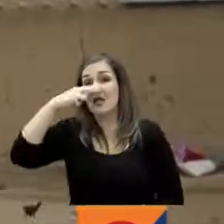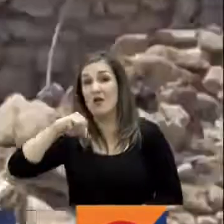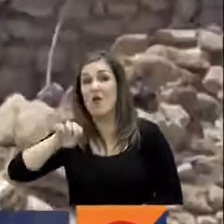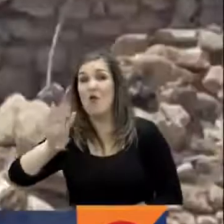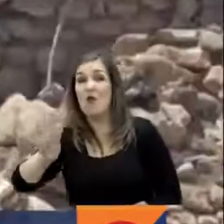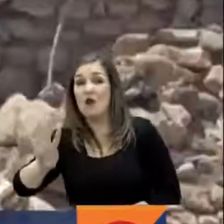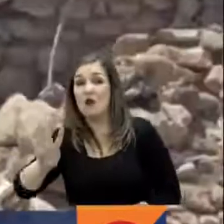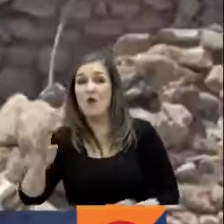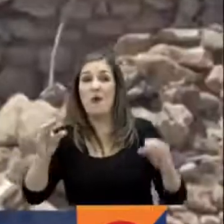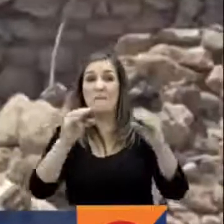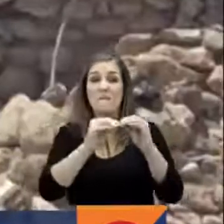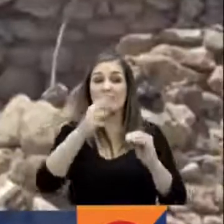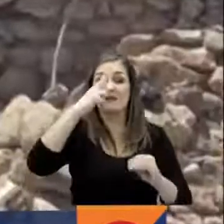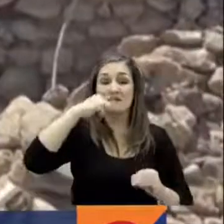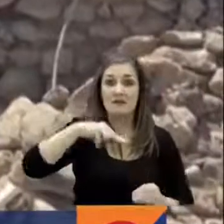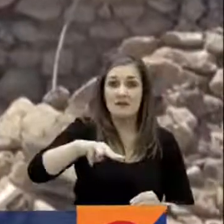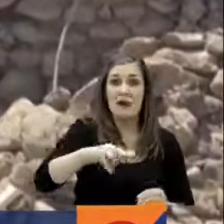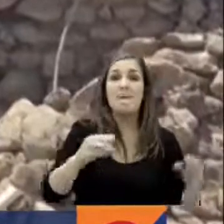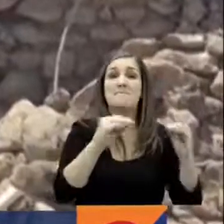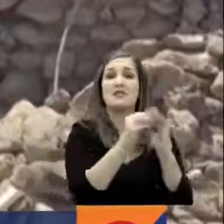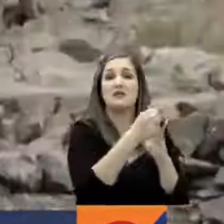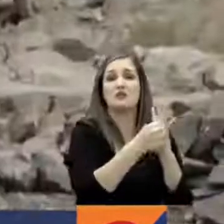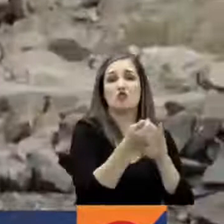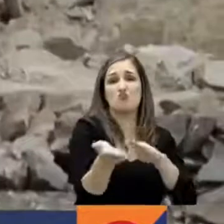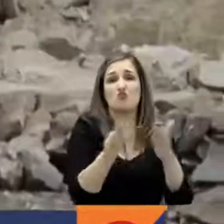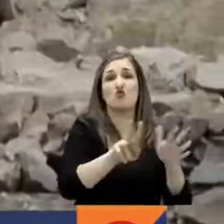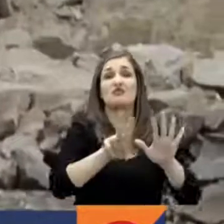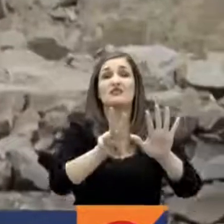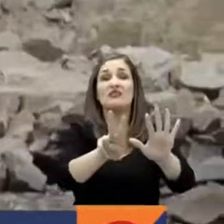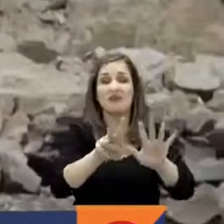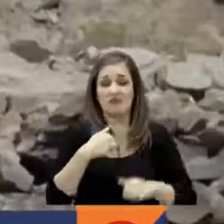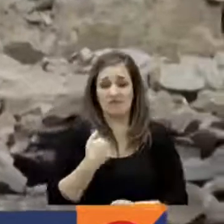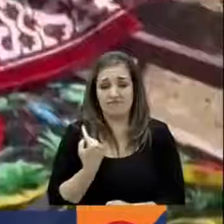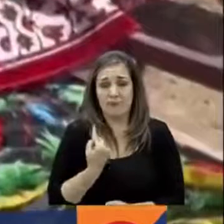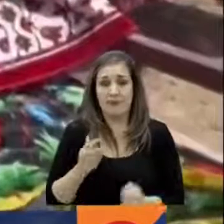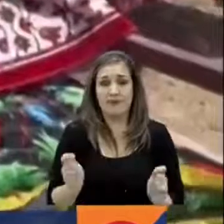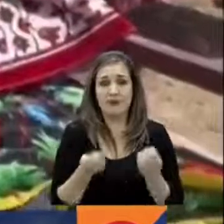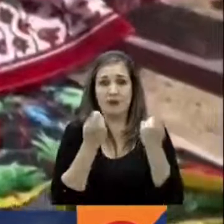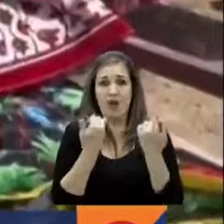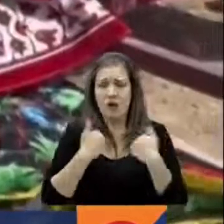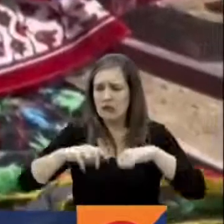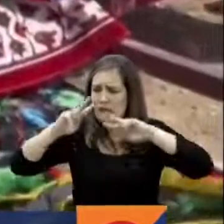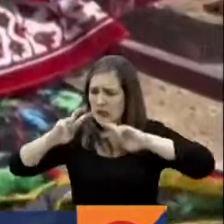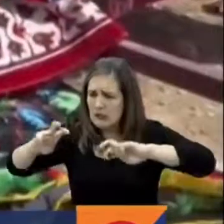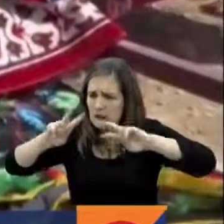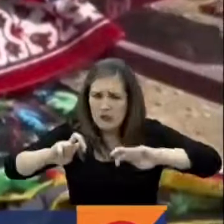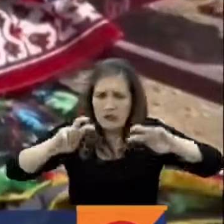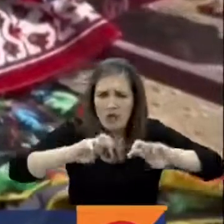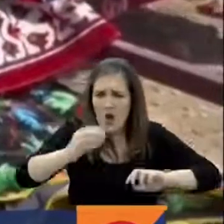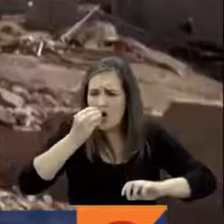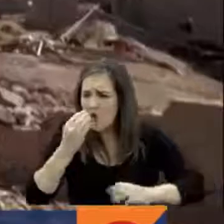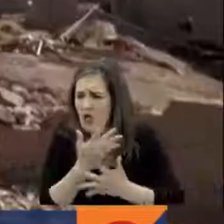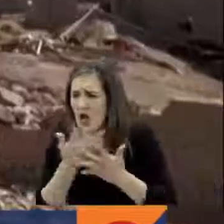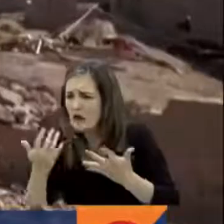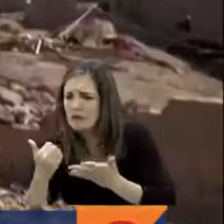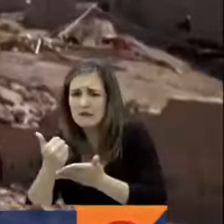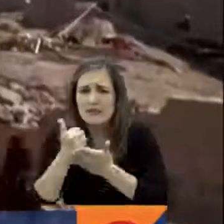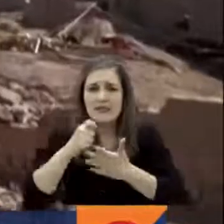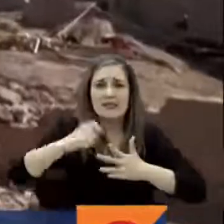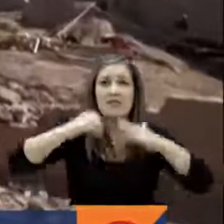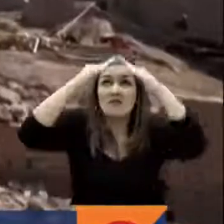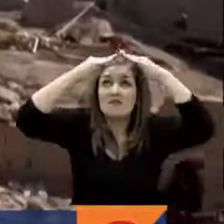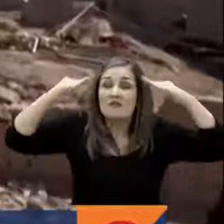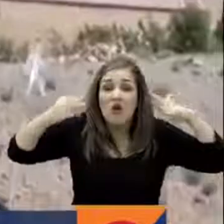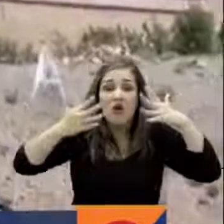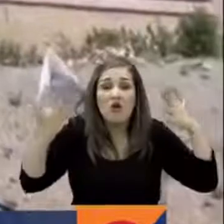Khost, las rocosas y hoy desbaratadas provincias orientales afganas, se baten entre la búsqueda de alimentos e improvisar la vivienda.